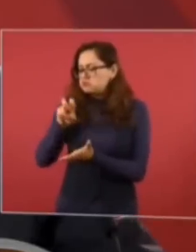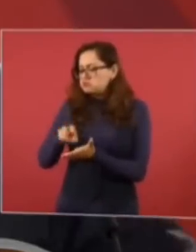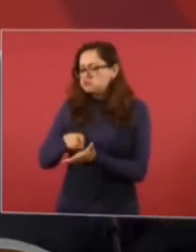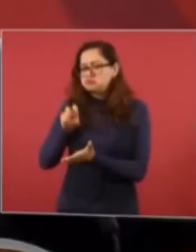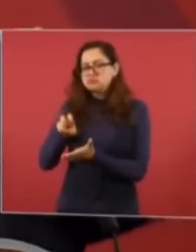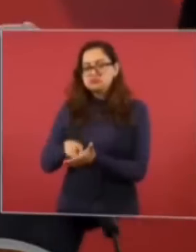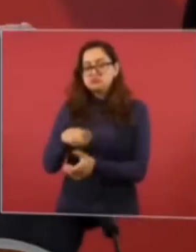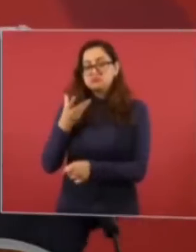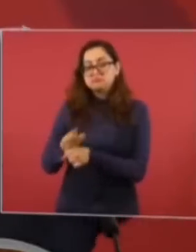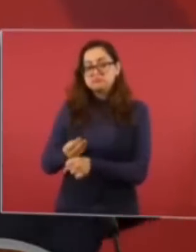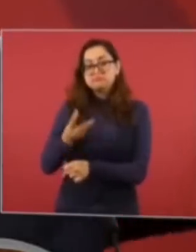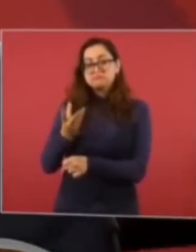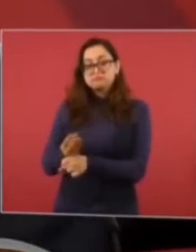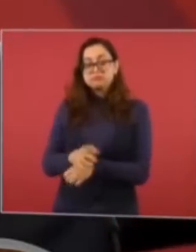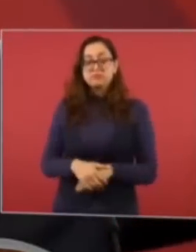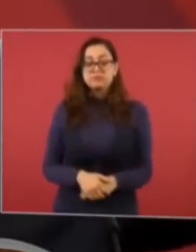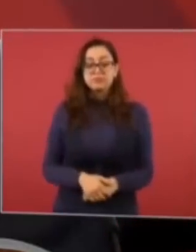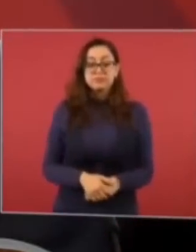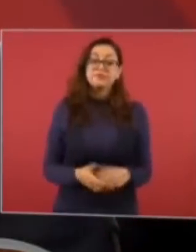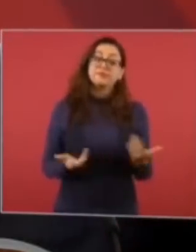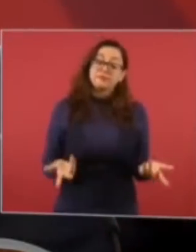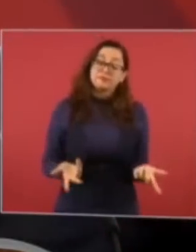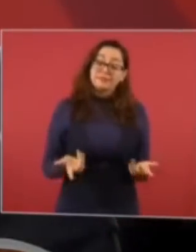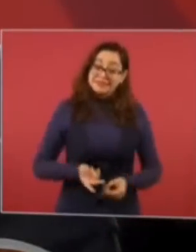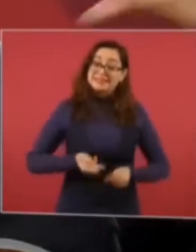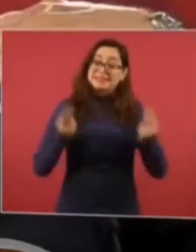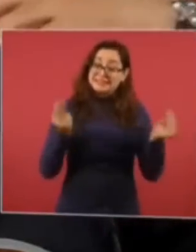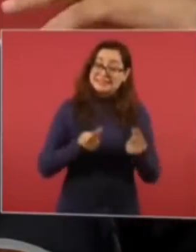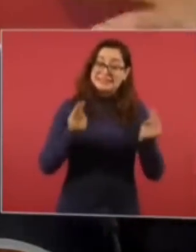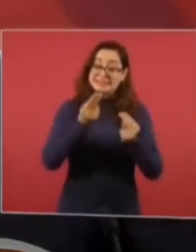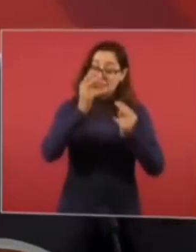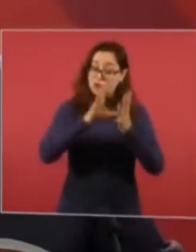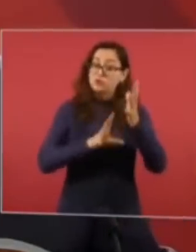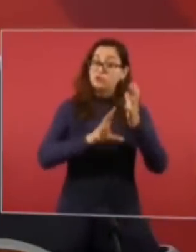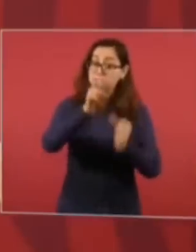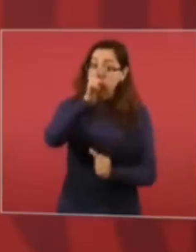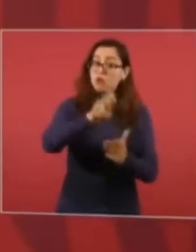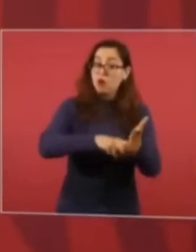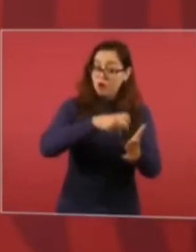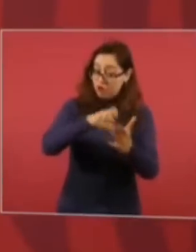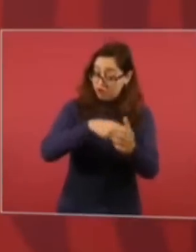lo ideal sería la reforma constitucional pero como